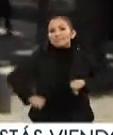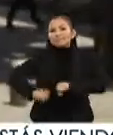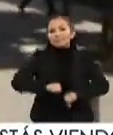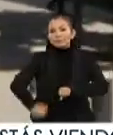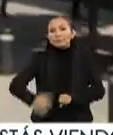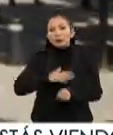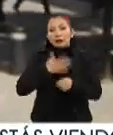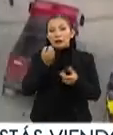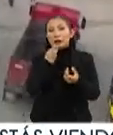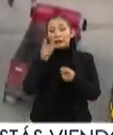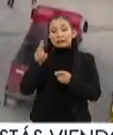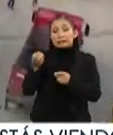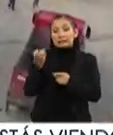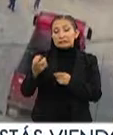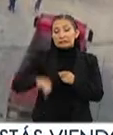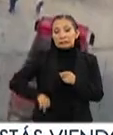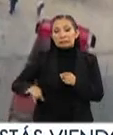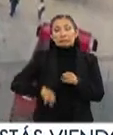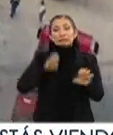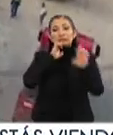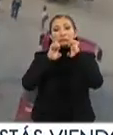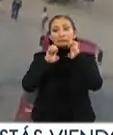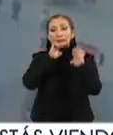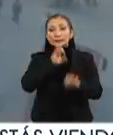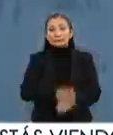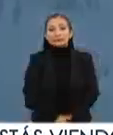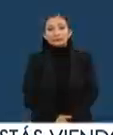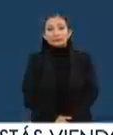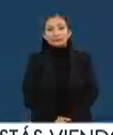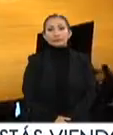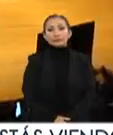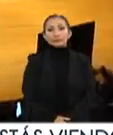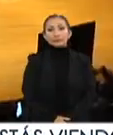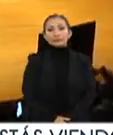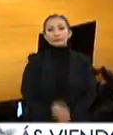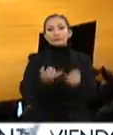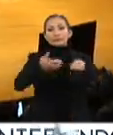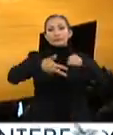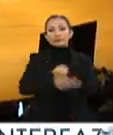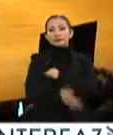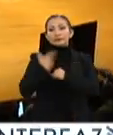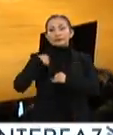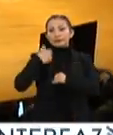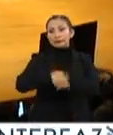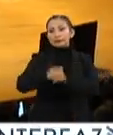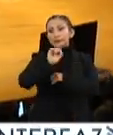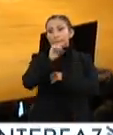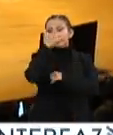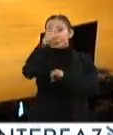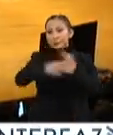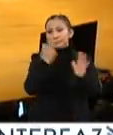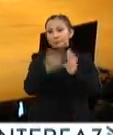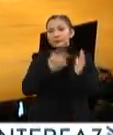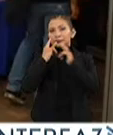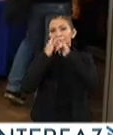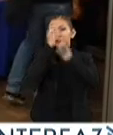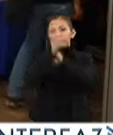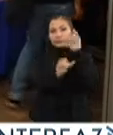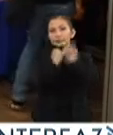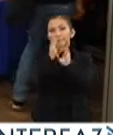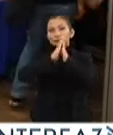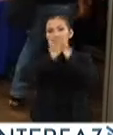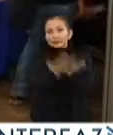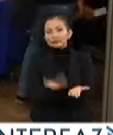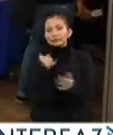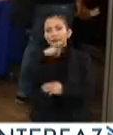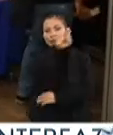Terremoto. No te pierdas esta interesante entrevista. Se inauguró la edición número 37 de la Feria Internacional del